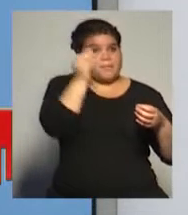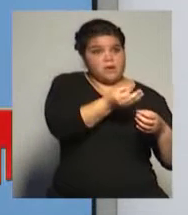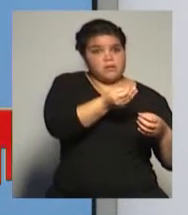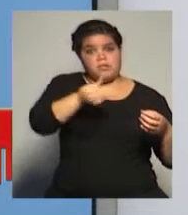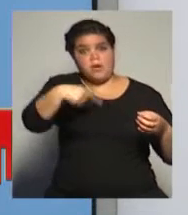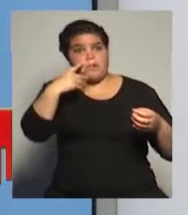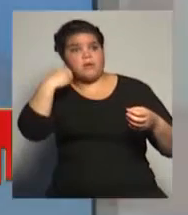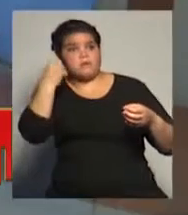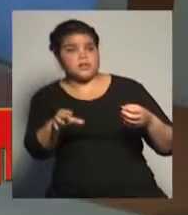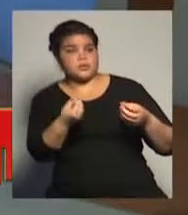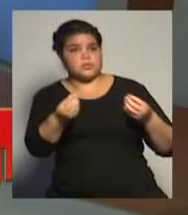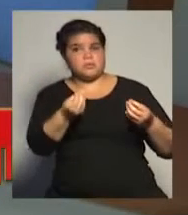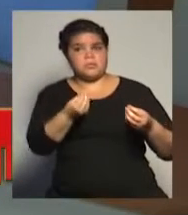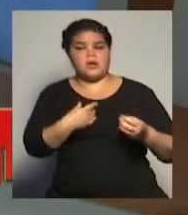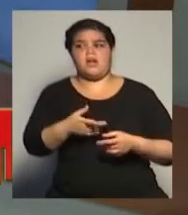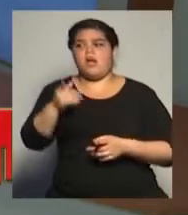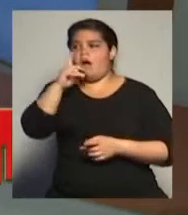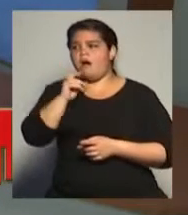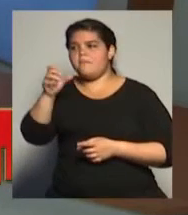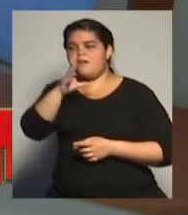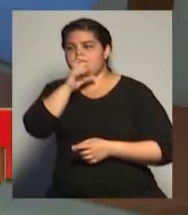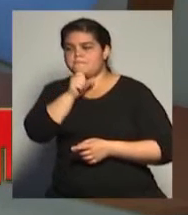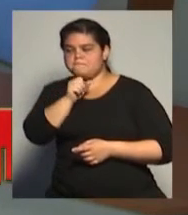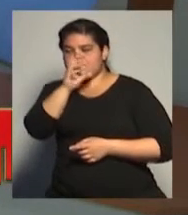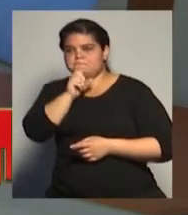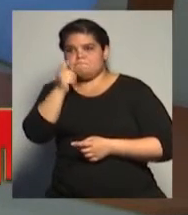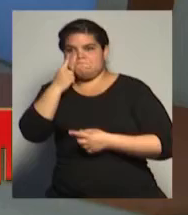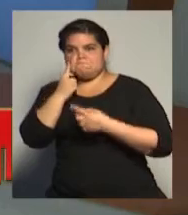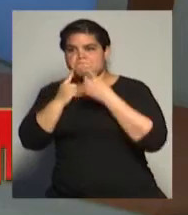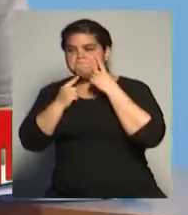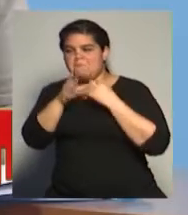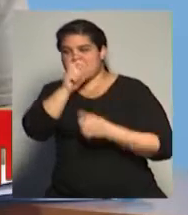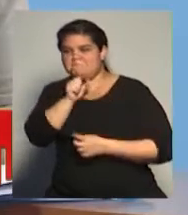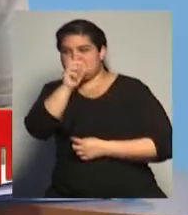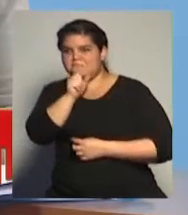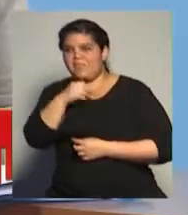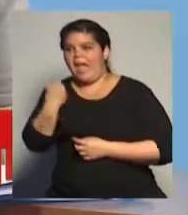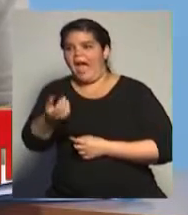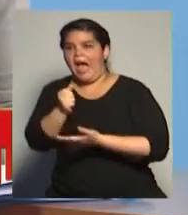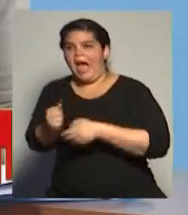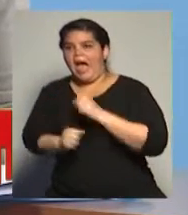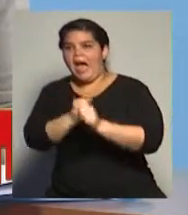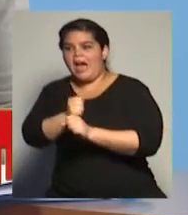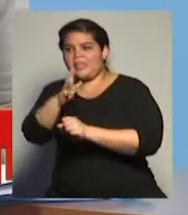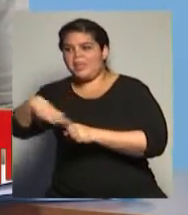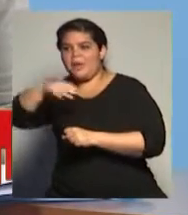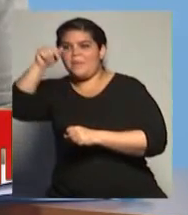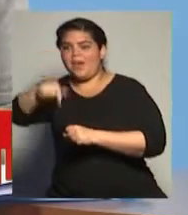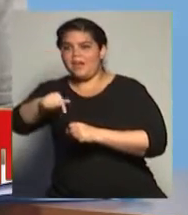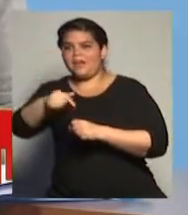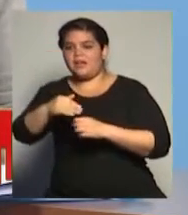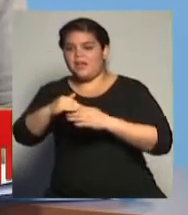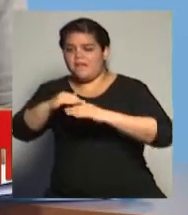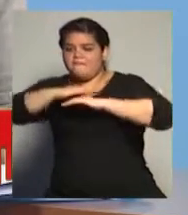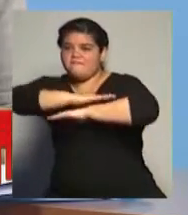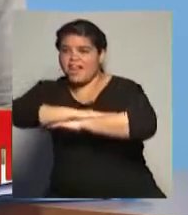más o menos contuvo las lágrimas hasta que salió al balcón del Capitolio. Y después, sí, en más o